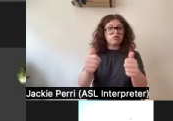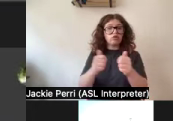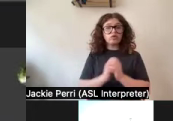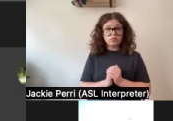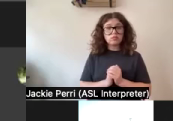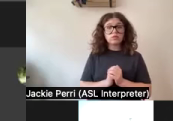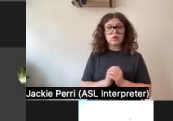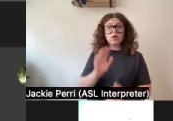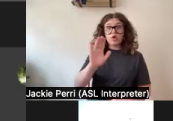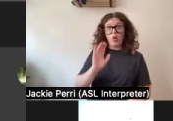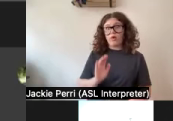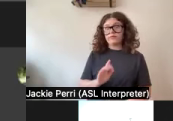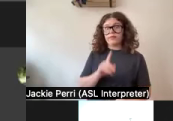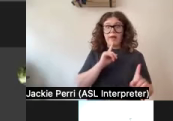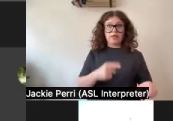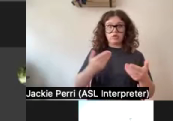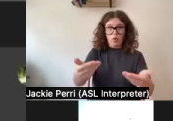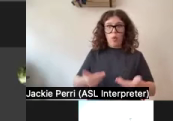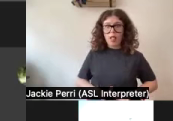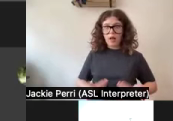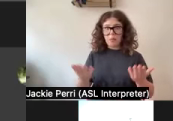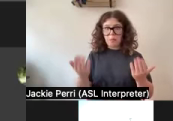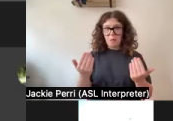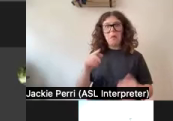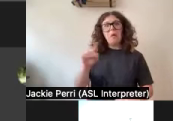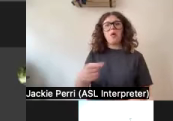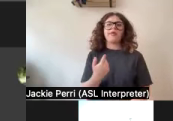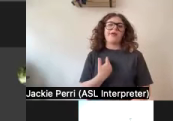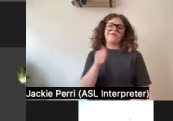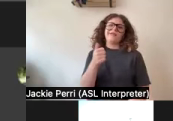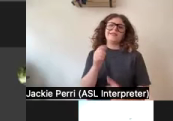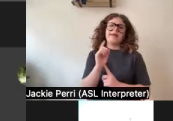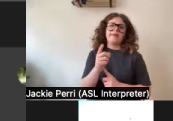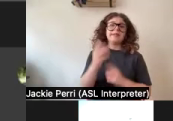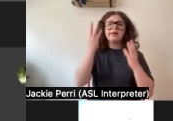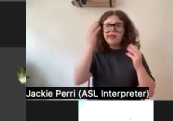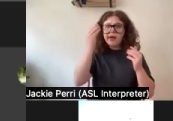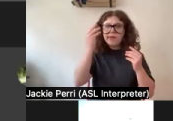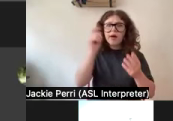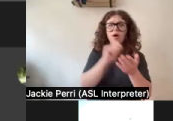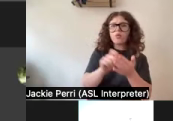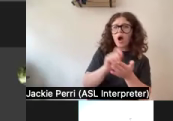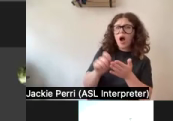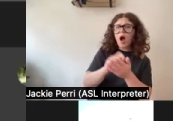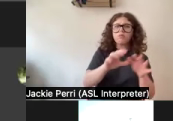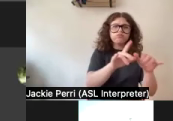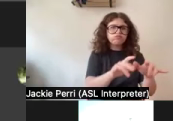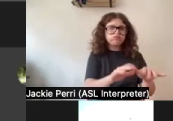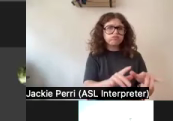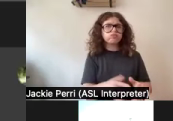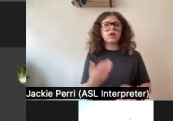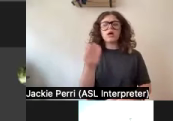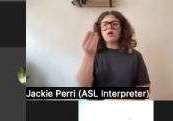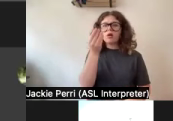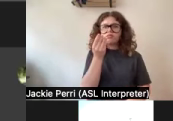10 is minutos welcome. para We pensar, have only para 10 escribir y minutes to para think, decir lo que to pensamos write, to sobre say what we esta think dinámica